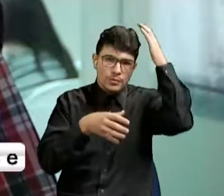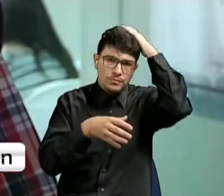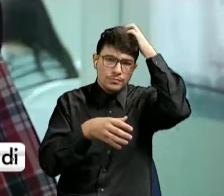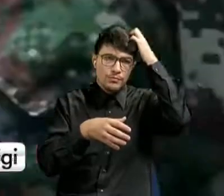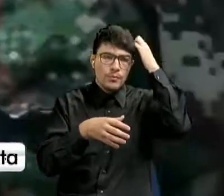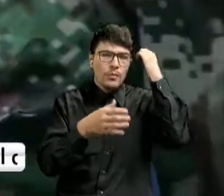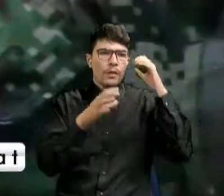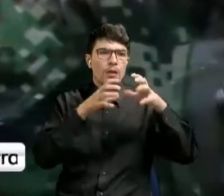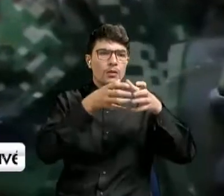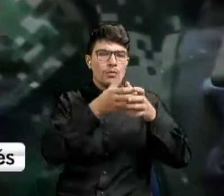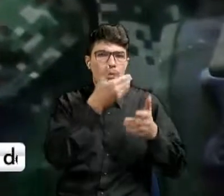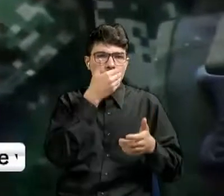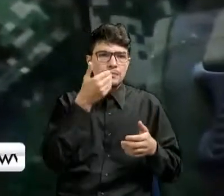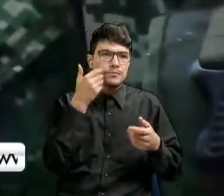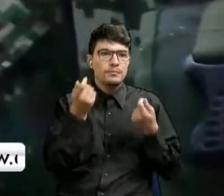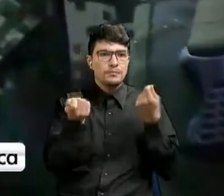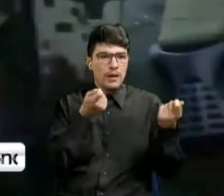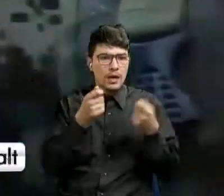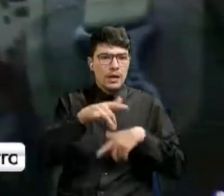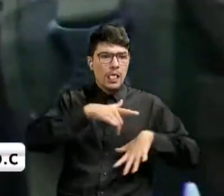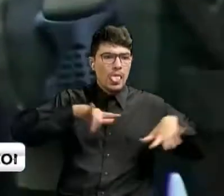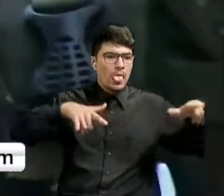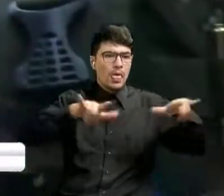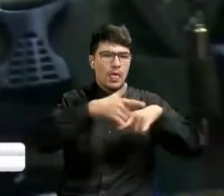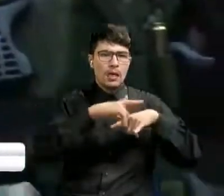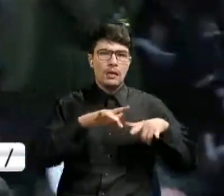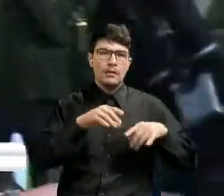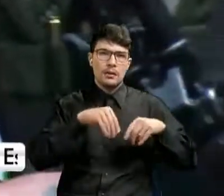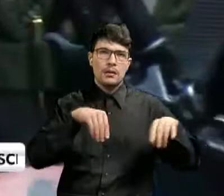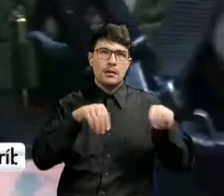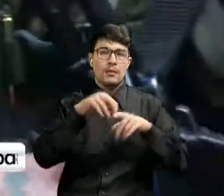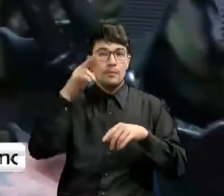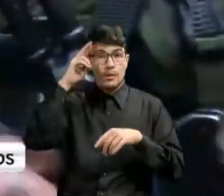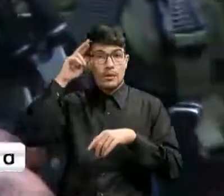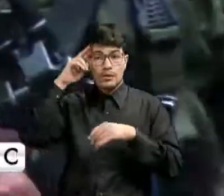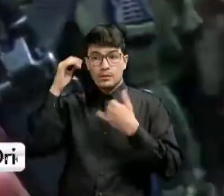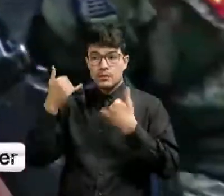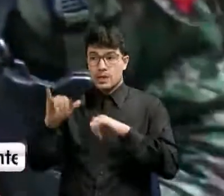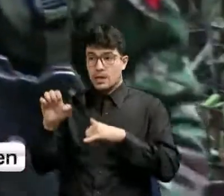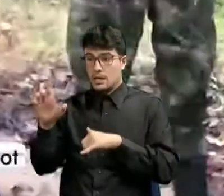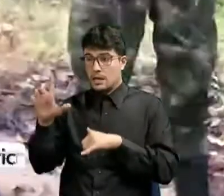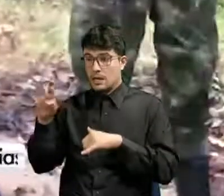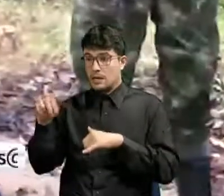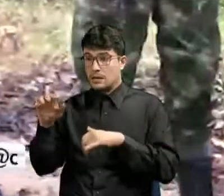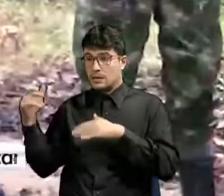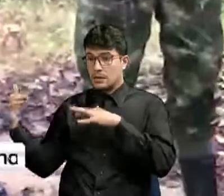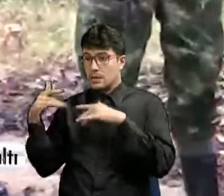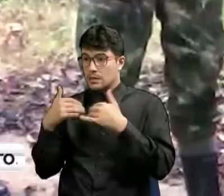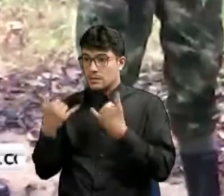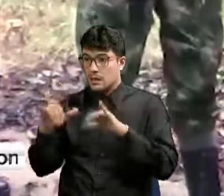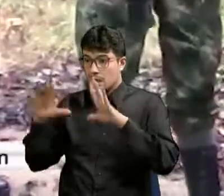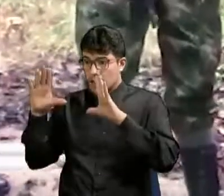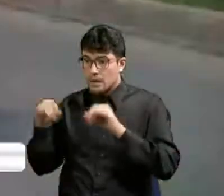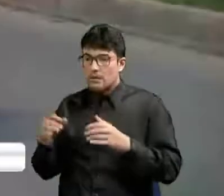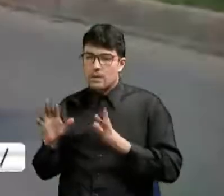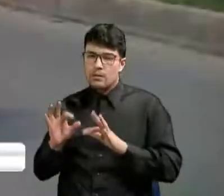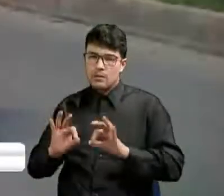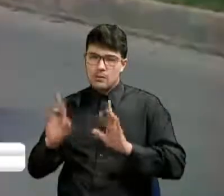el territorio. Esperan los defensores de derechos humanos que el anunciado cese bilateral al fuego en la práctica sea una realidad en la